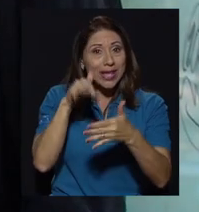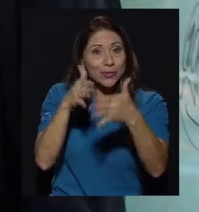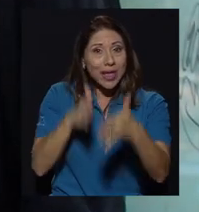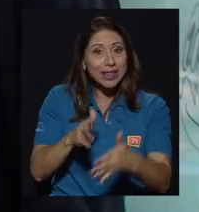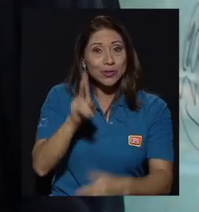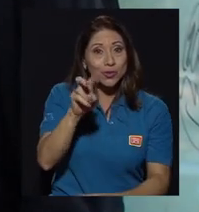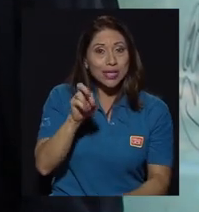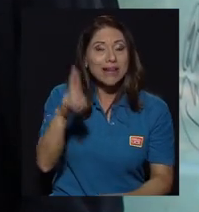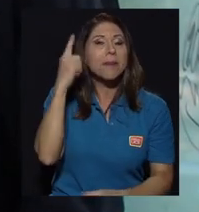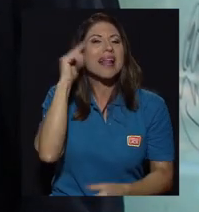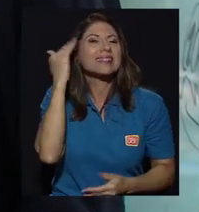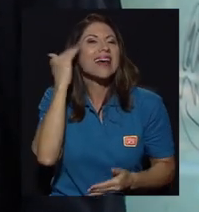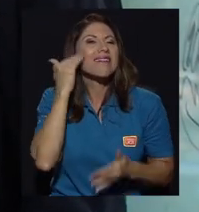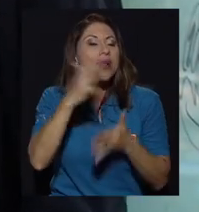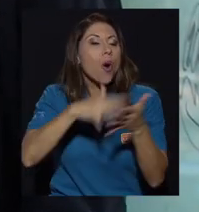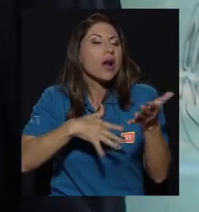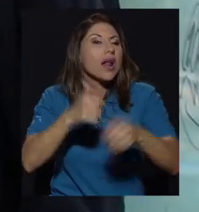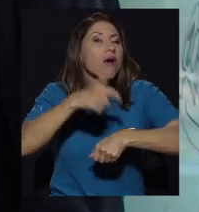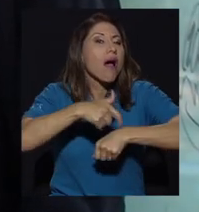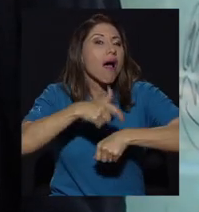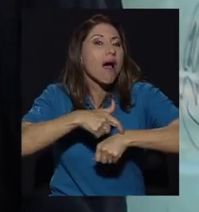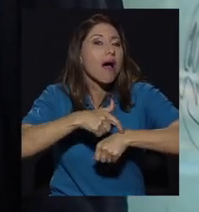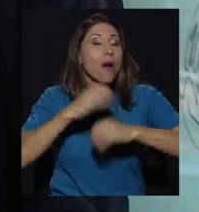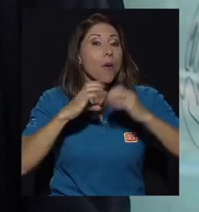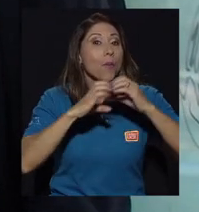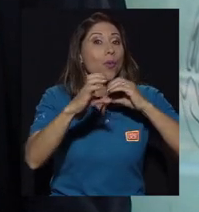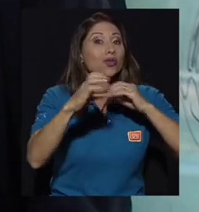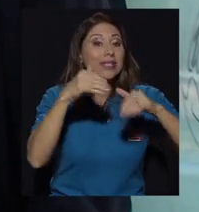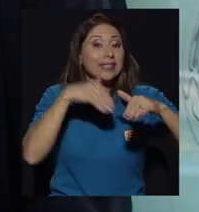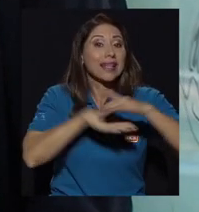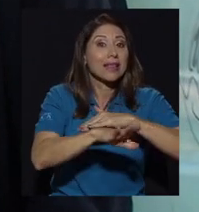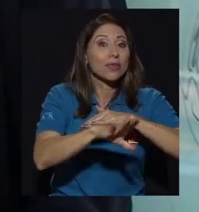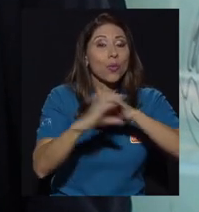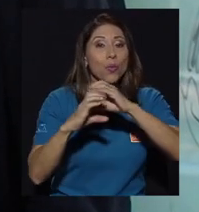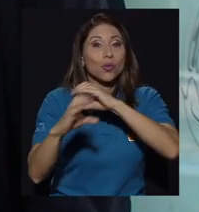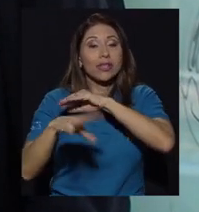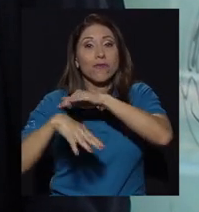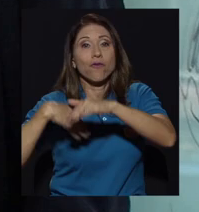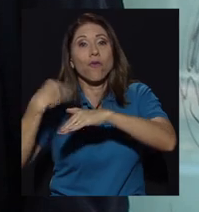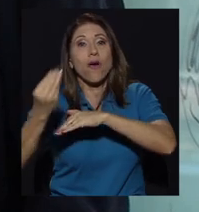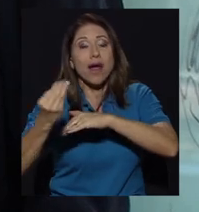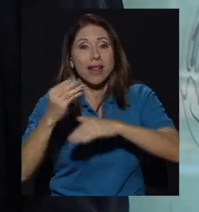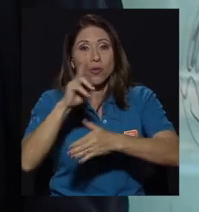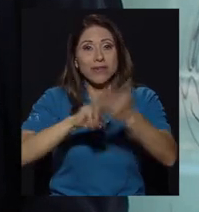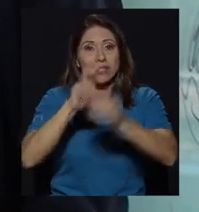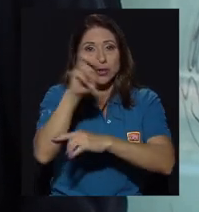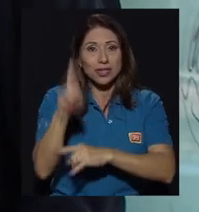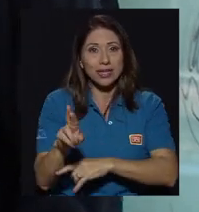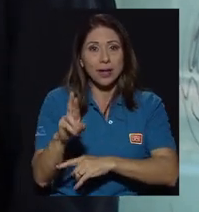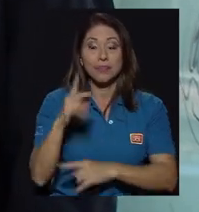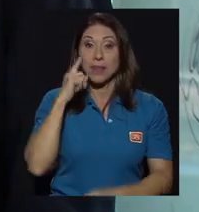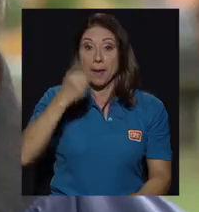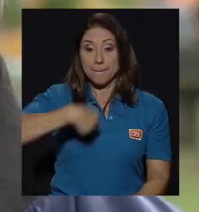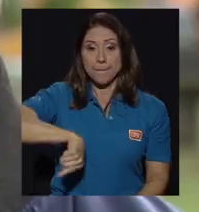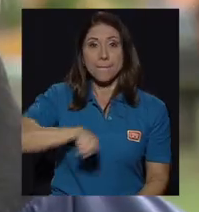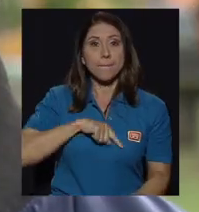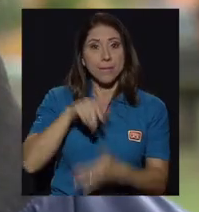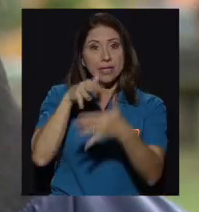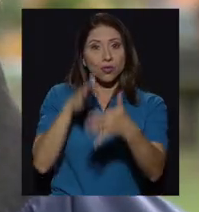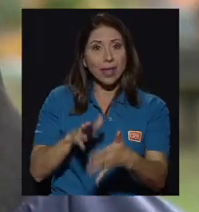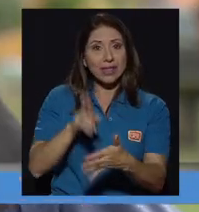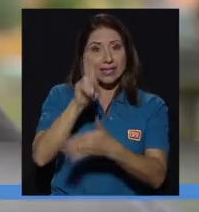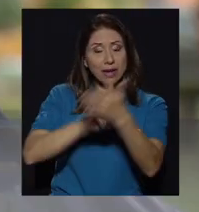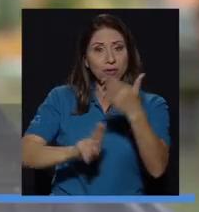que le permite conocer el horario de buses internos y externos a la Universidad de Costa Rica. Para nosotros los estudiantes de la U, se